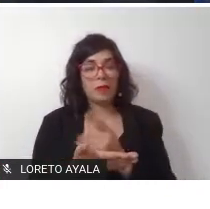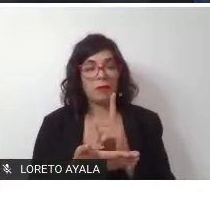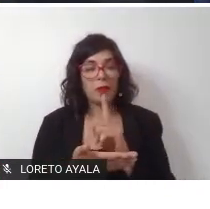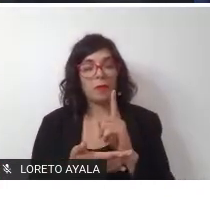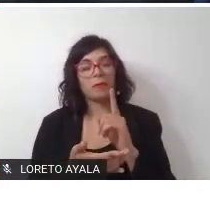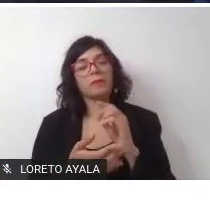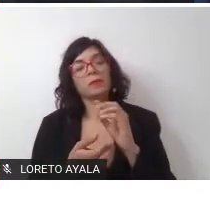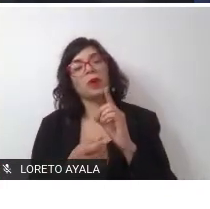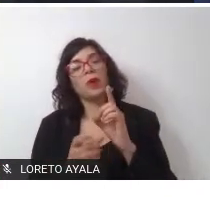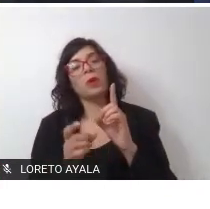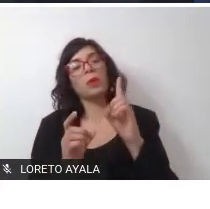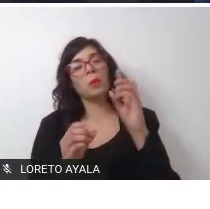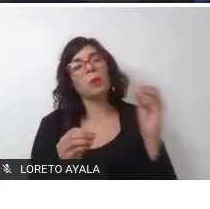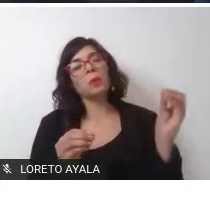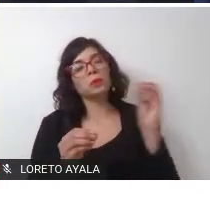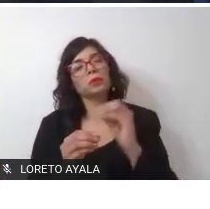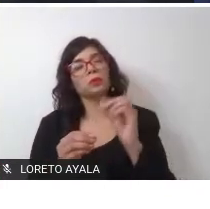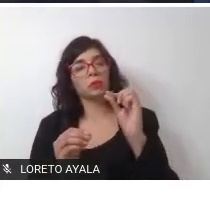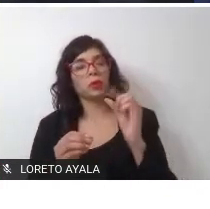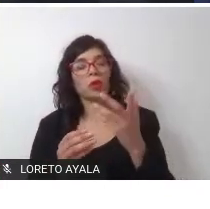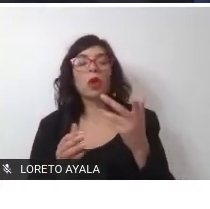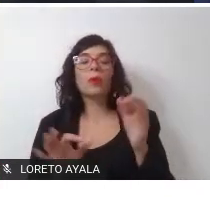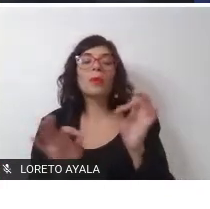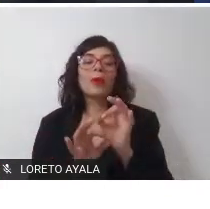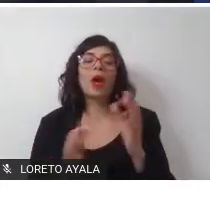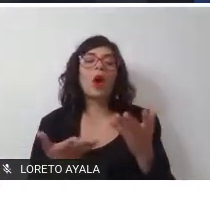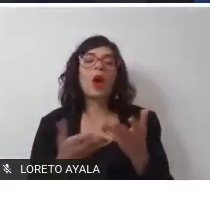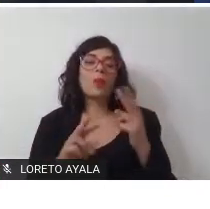quedar fuera de eso, les vamos a mostrar...